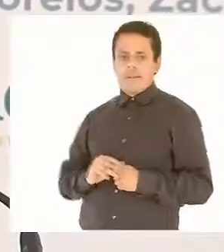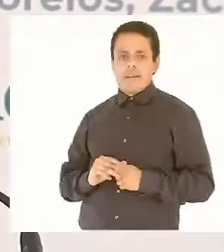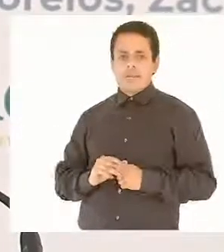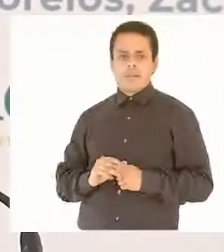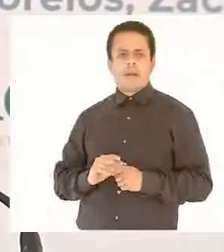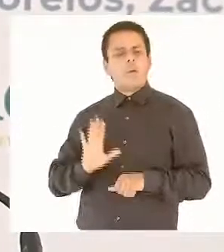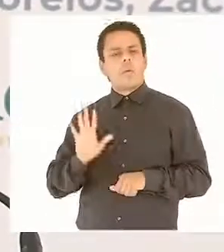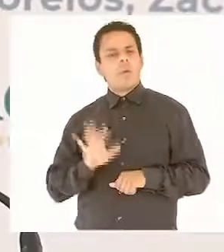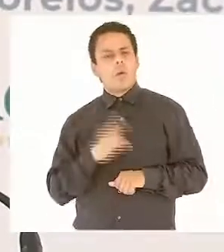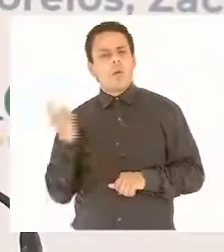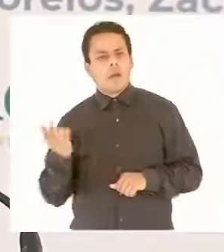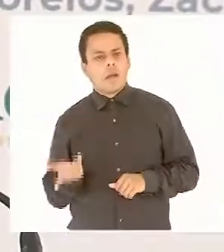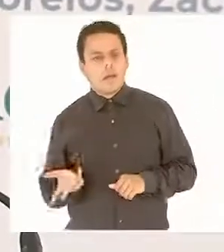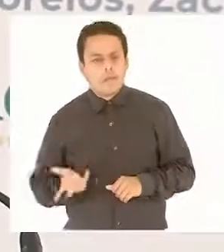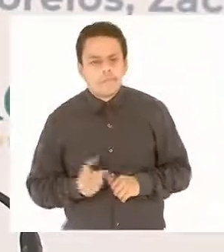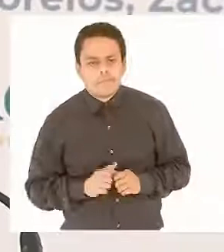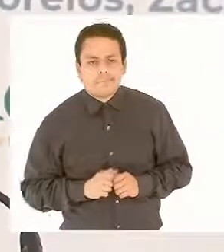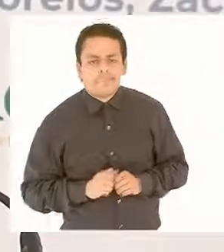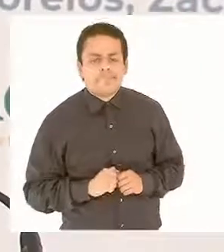porque